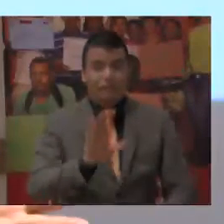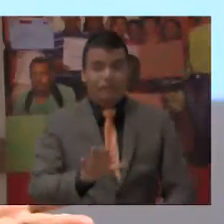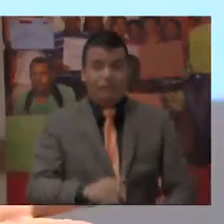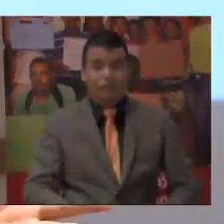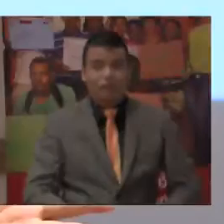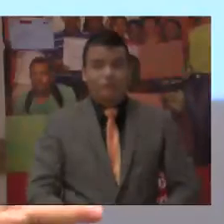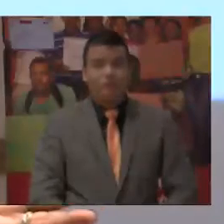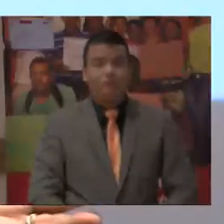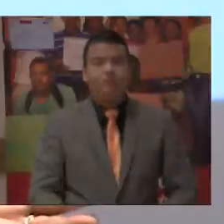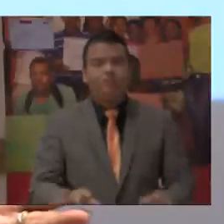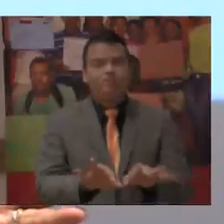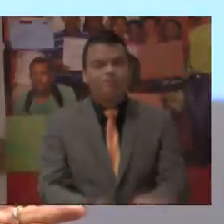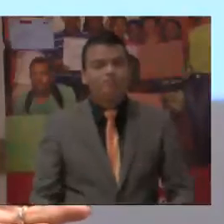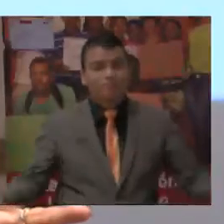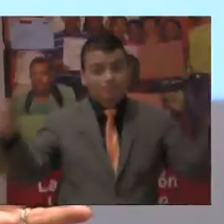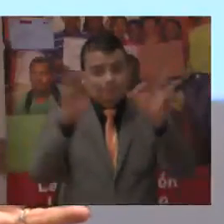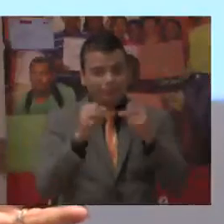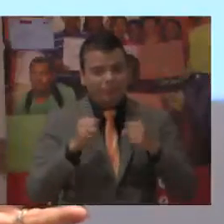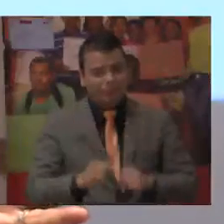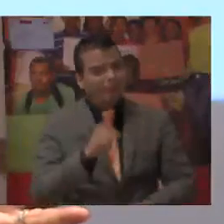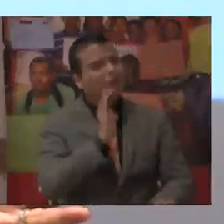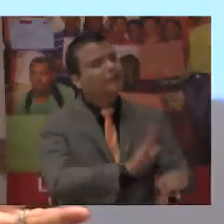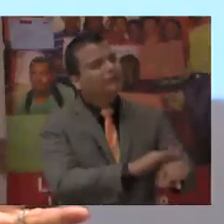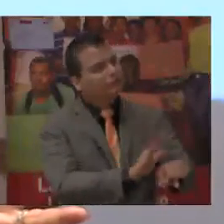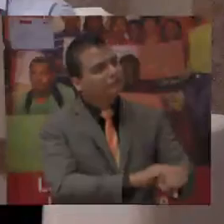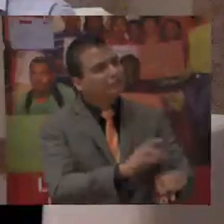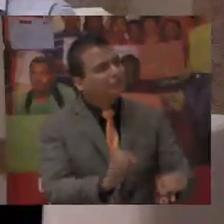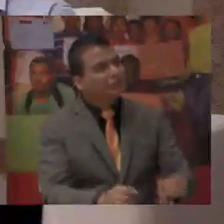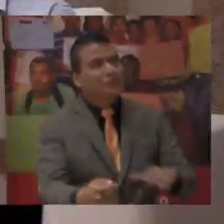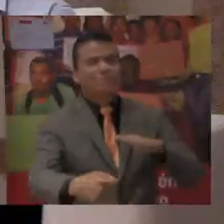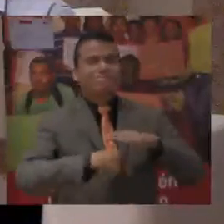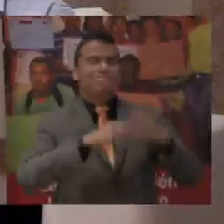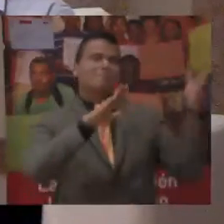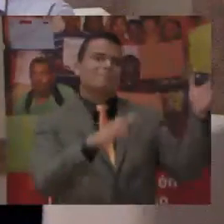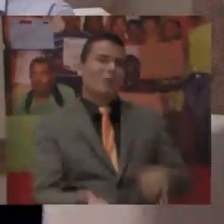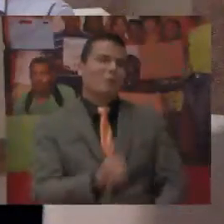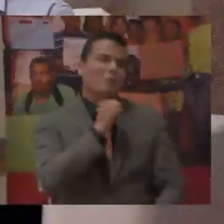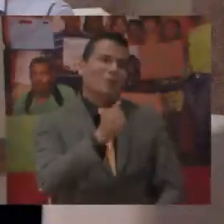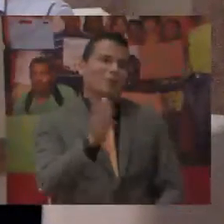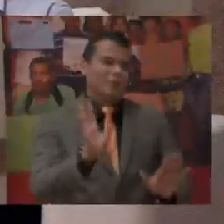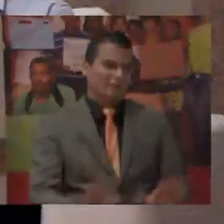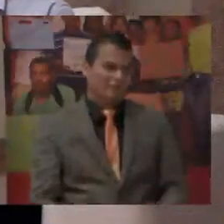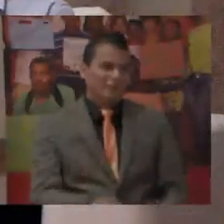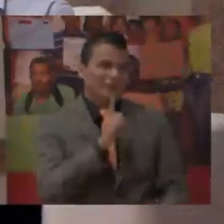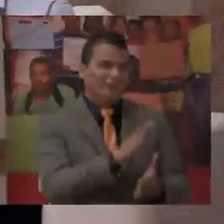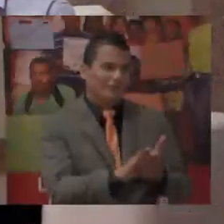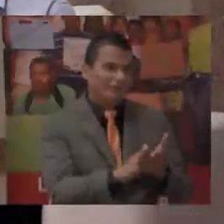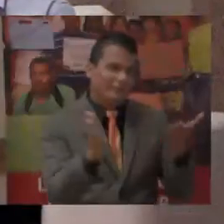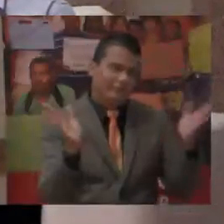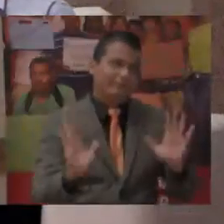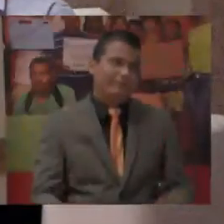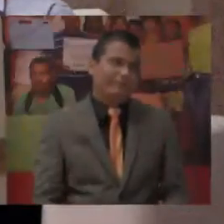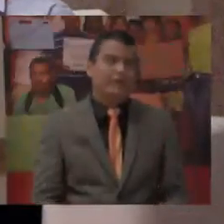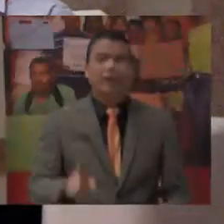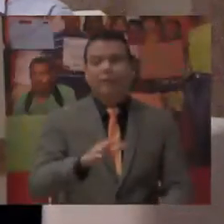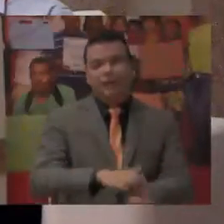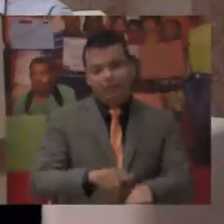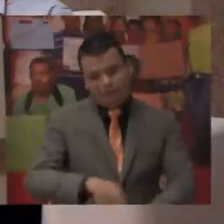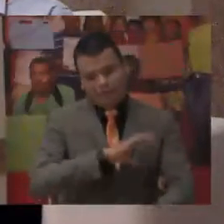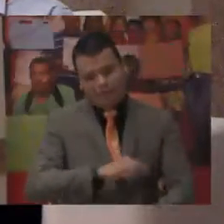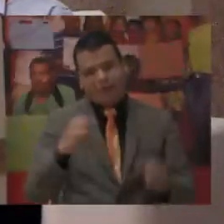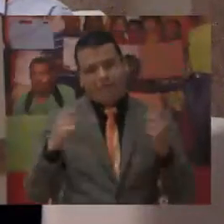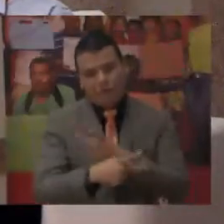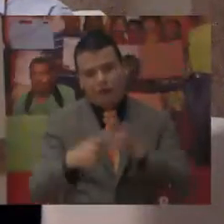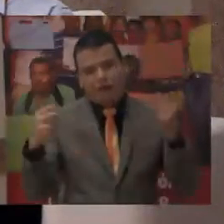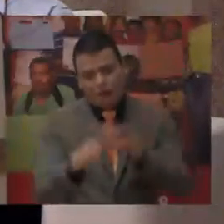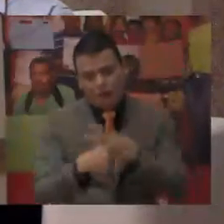Y tenemos que trabajar muy duro en esto. Eso que estás diciendo nos acaba de matar. Tenemos que acabar ese idioma. No podemos seguir diciendo que Cali es la ciudad más